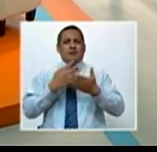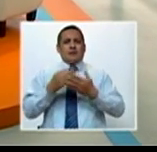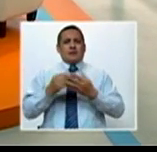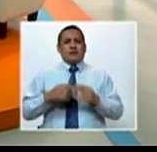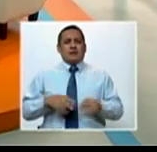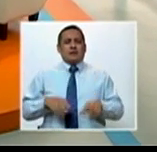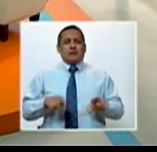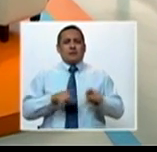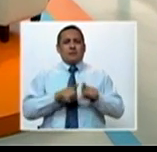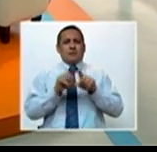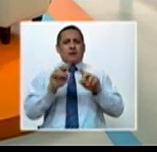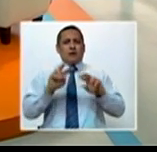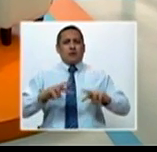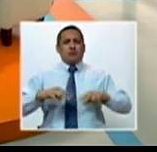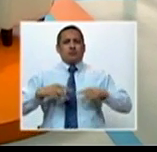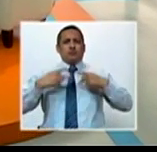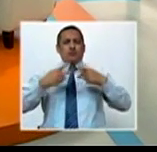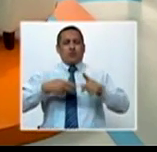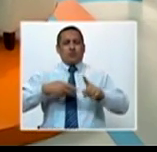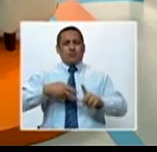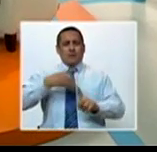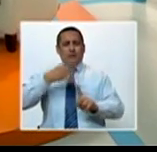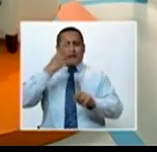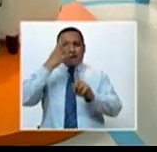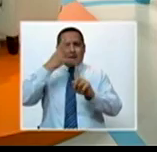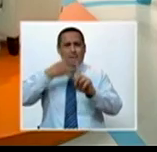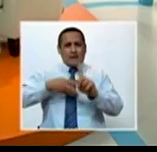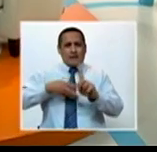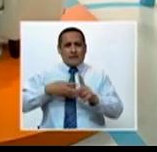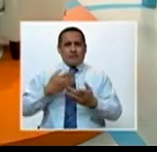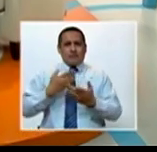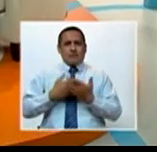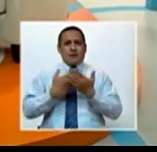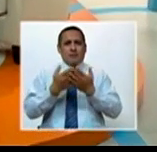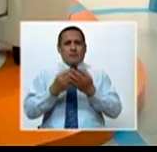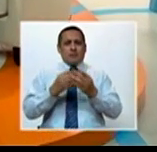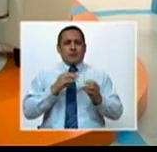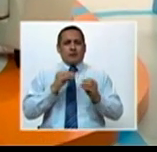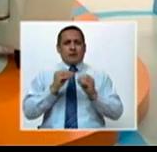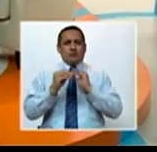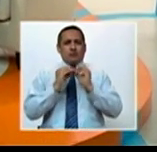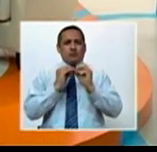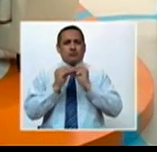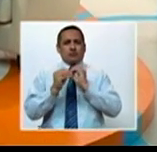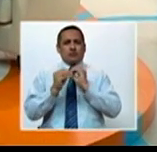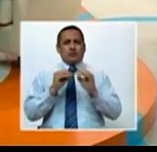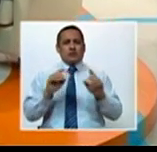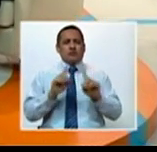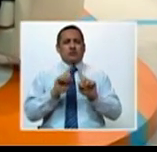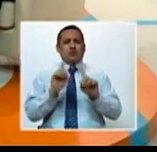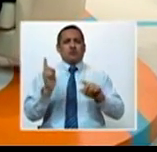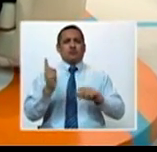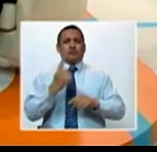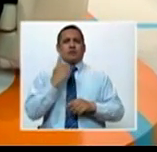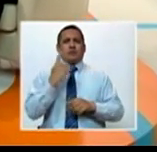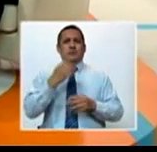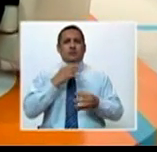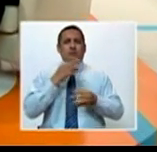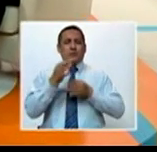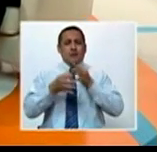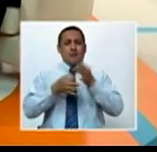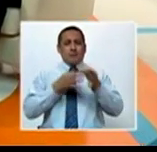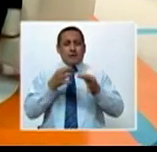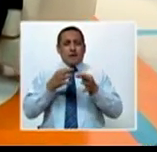un reexamen de las pruebas actuadas. Y no solamente lo dicen en